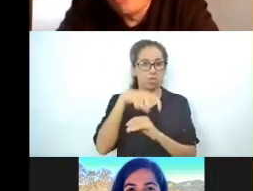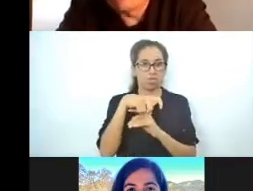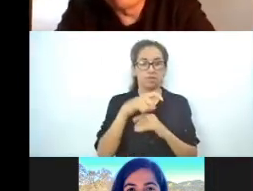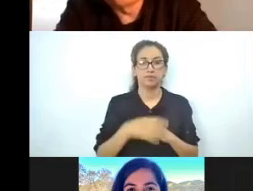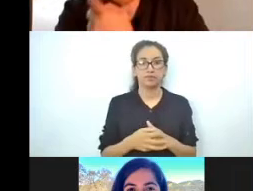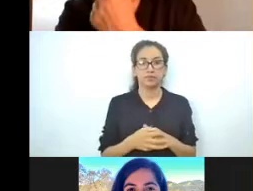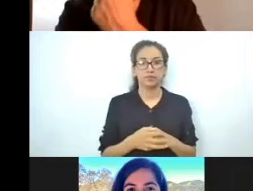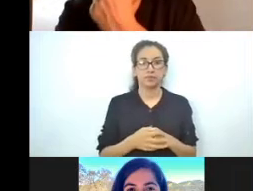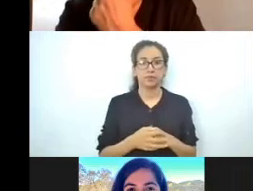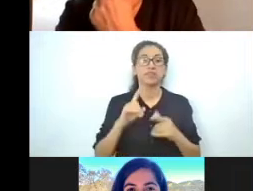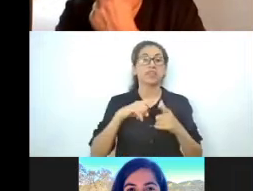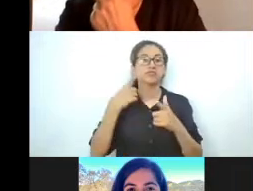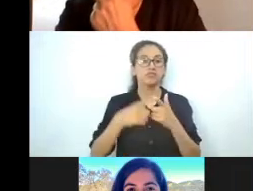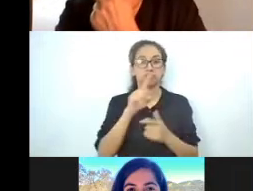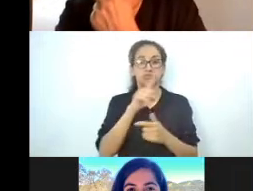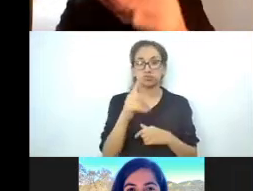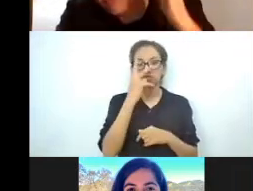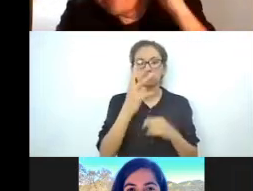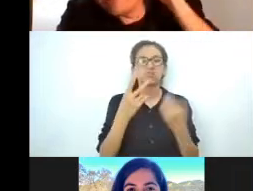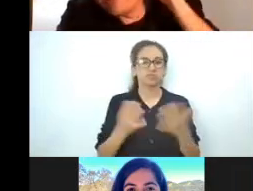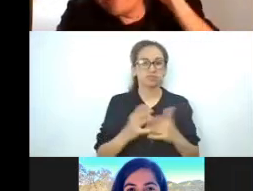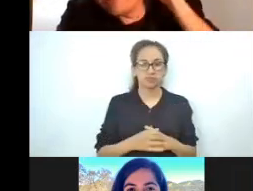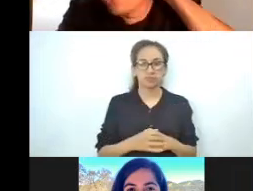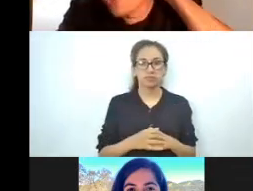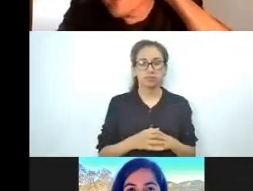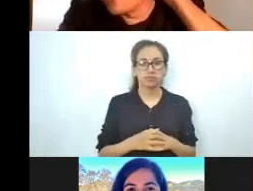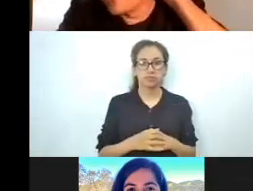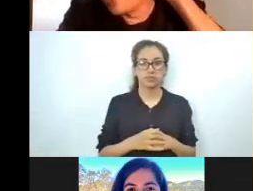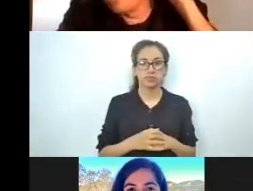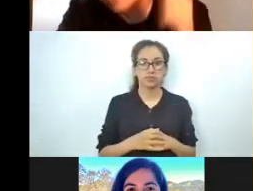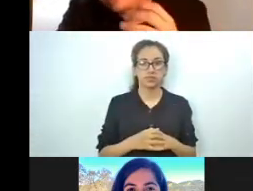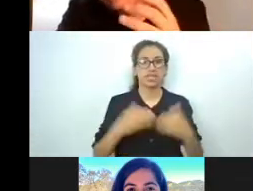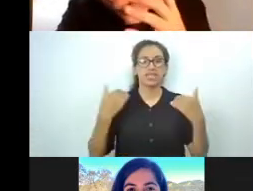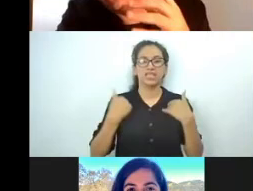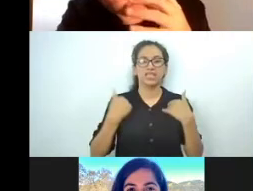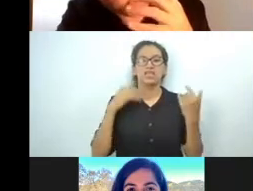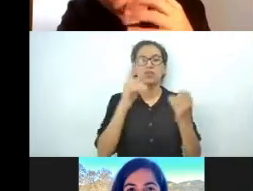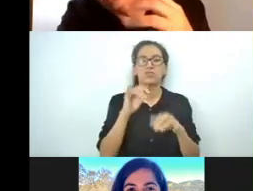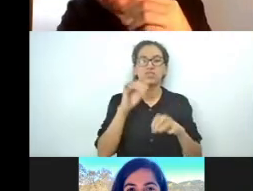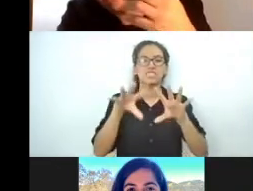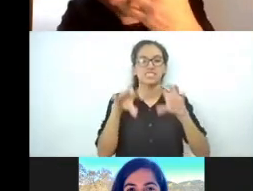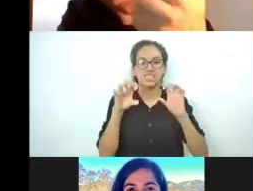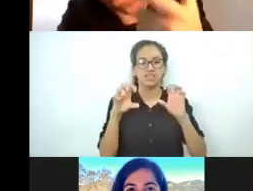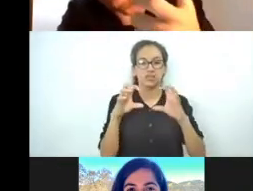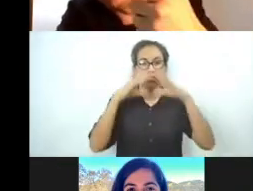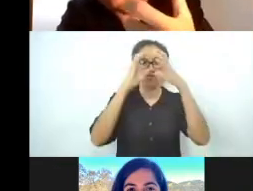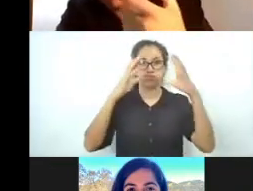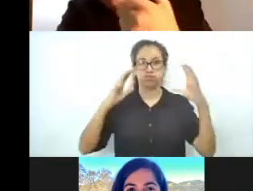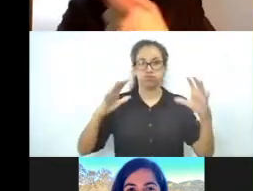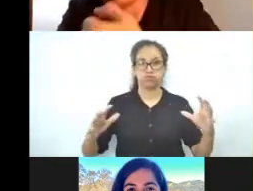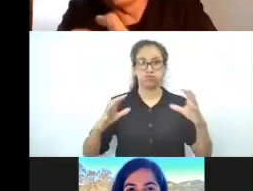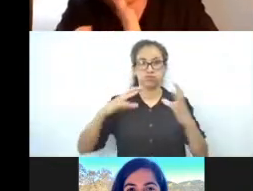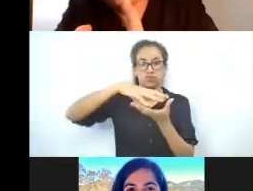Entonces, lo que vamos viendo nosotros es que tenemos un iceberg en el cual la punta del